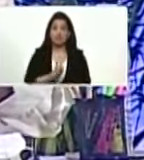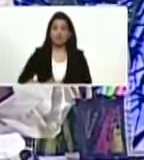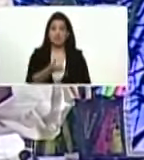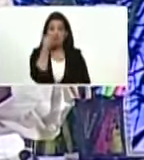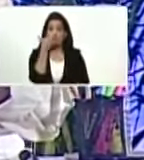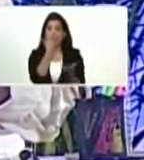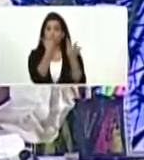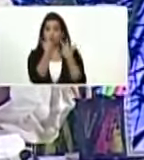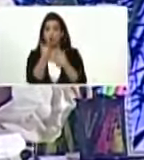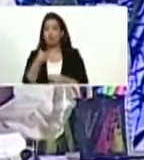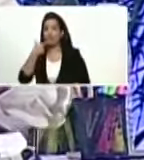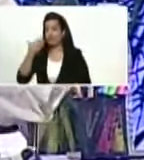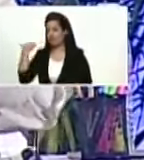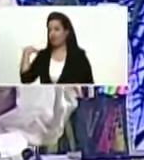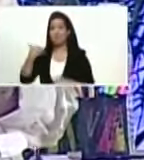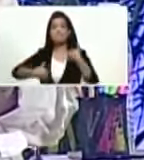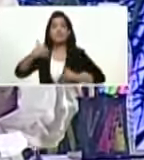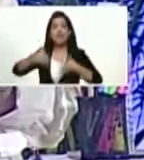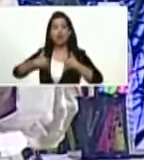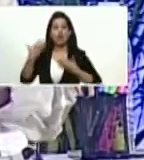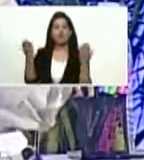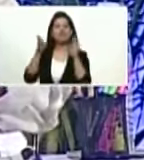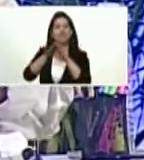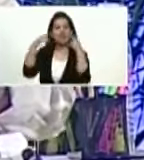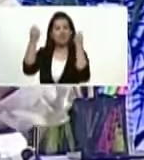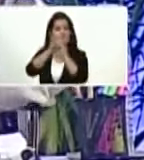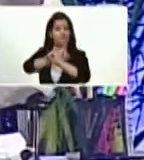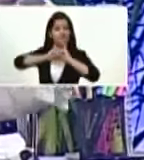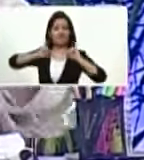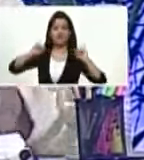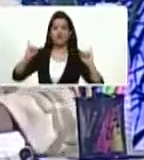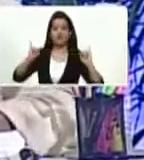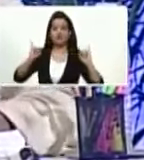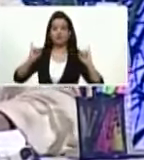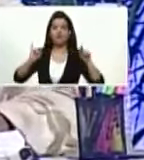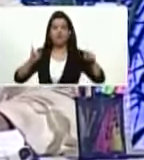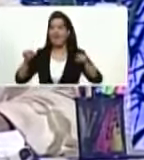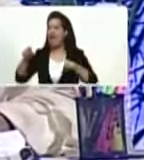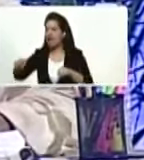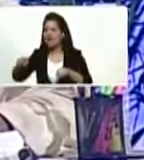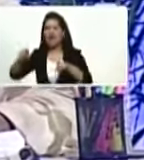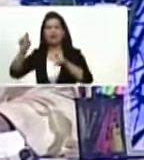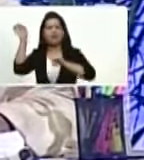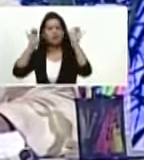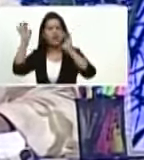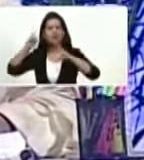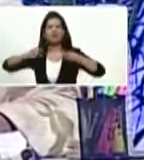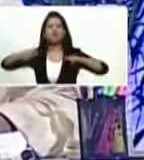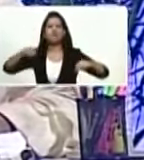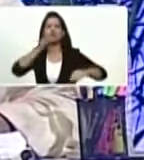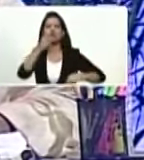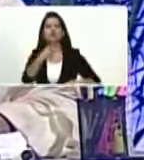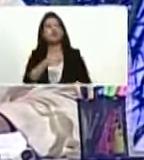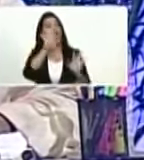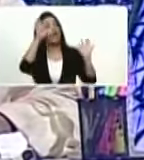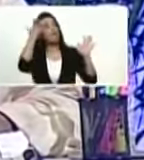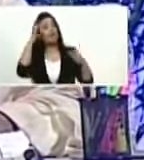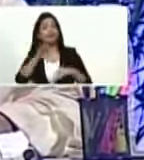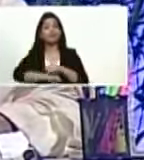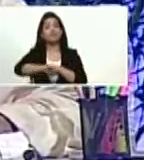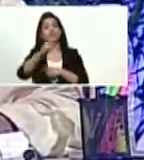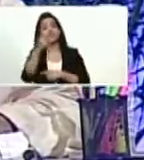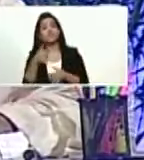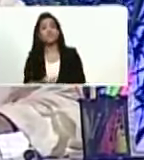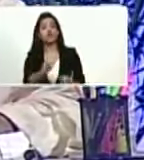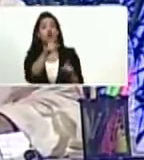campaña, le inventaron que le había surgido un hijo a Evo, Yo le dije al comandante Chávez, le